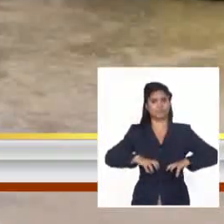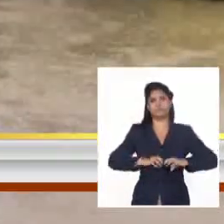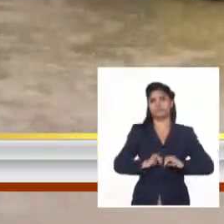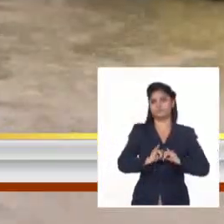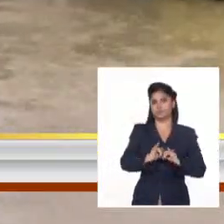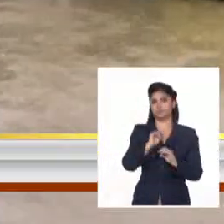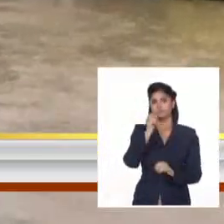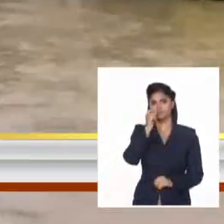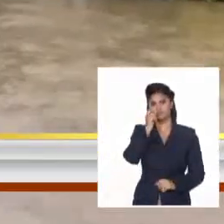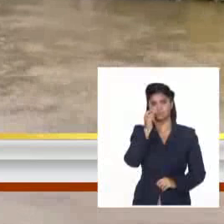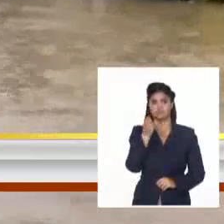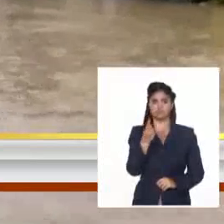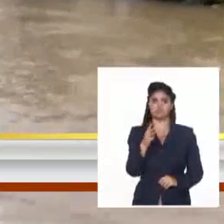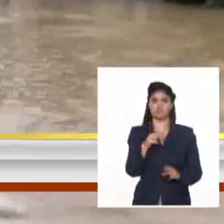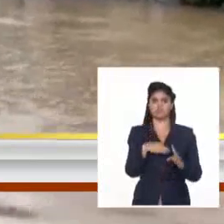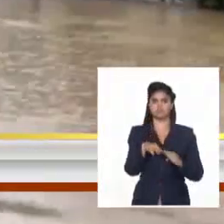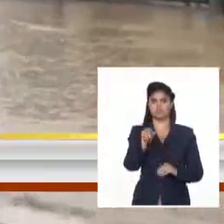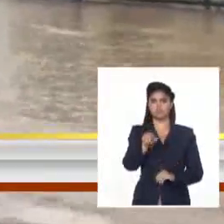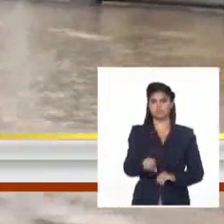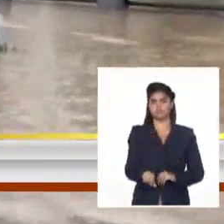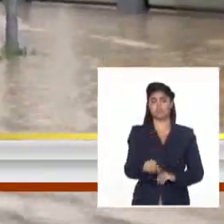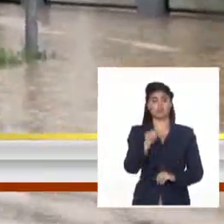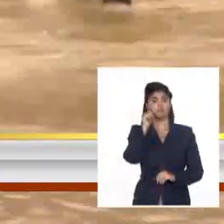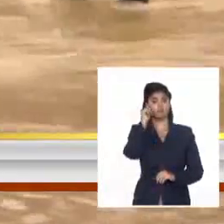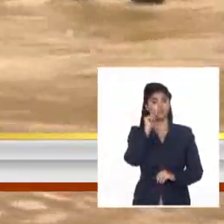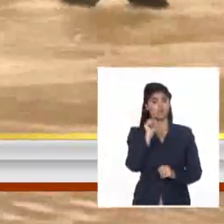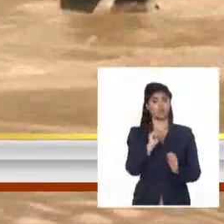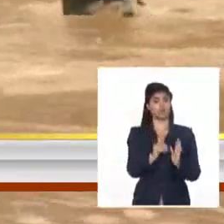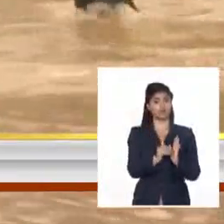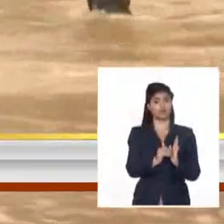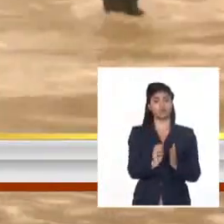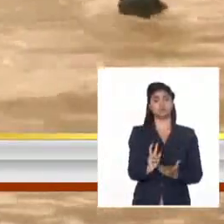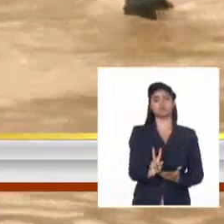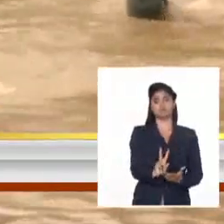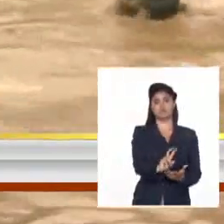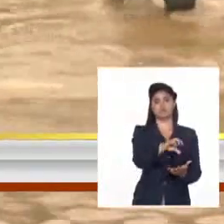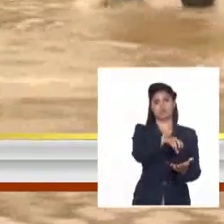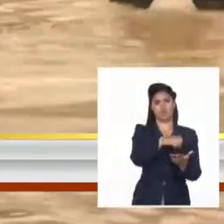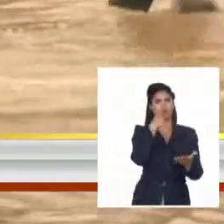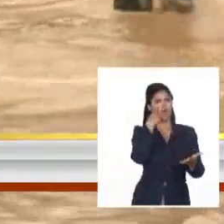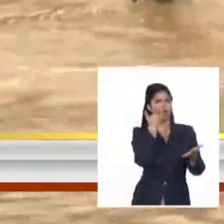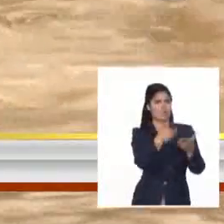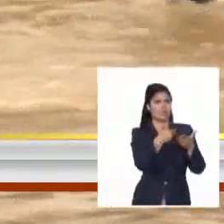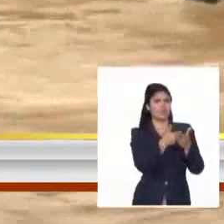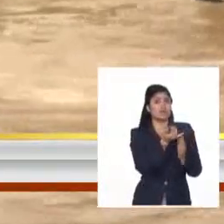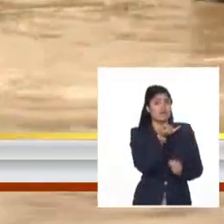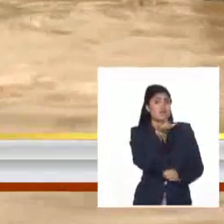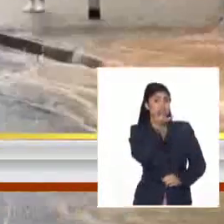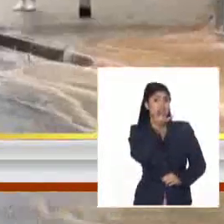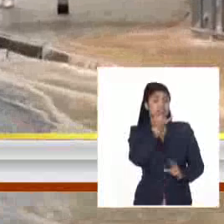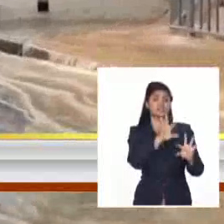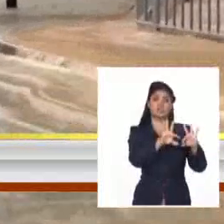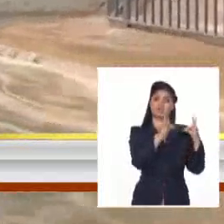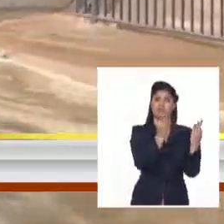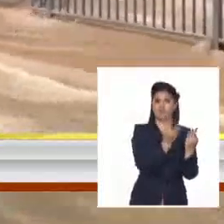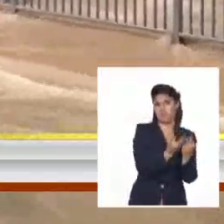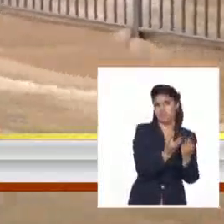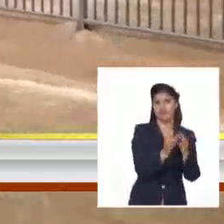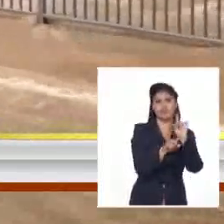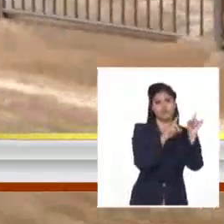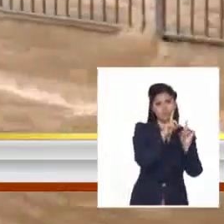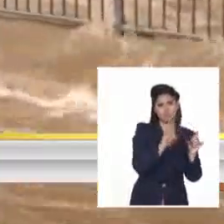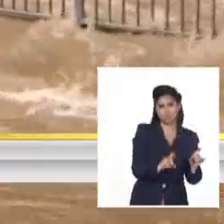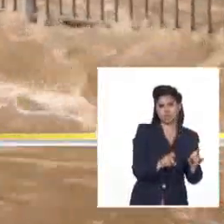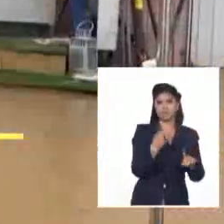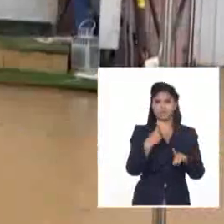Croo se desplazó la tarde del sábado a Les Forums para comprobar los daños causados a las familias. En tanto, en Francia